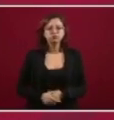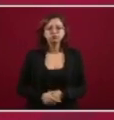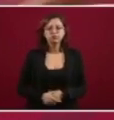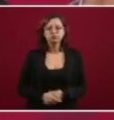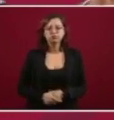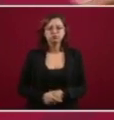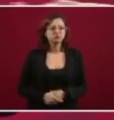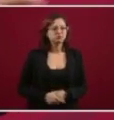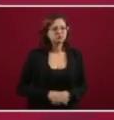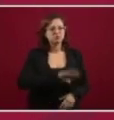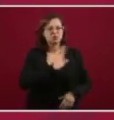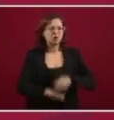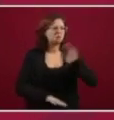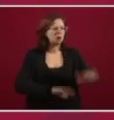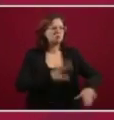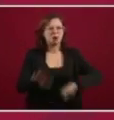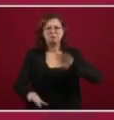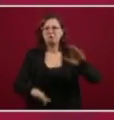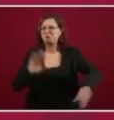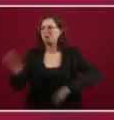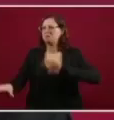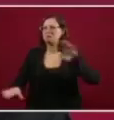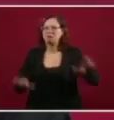a masacrar,